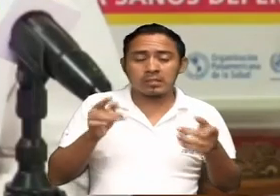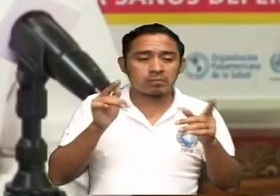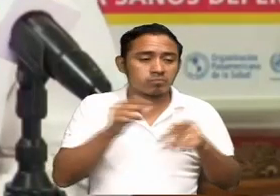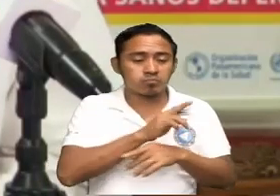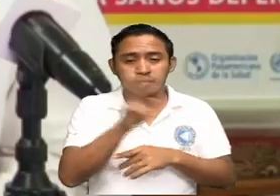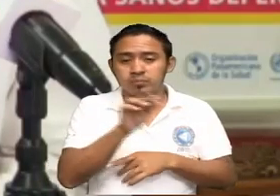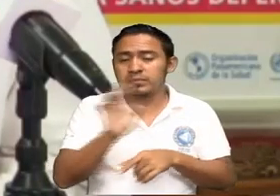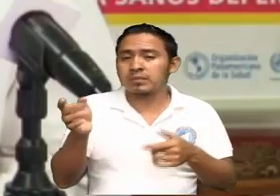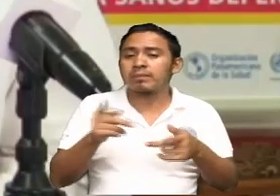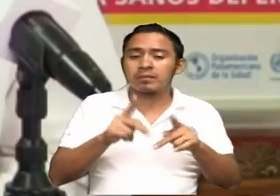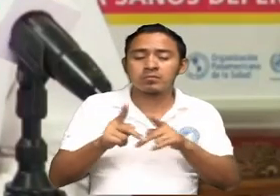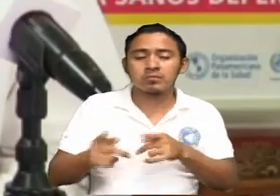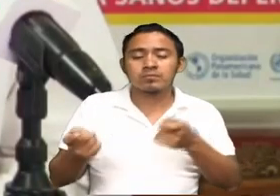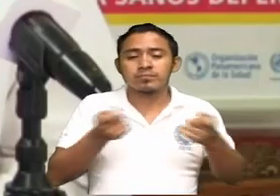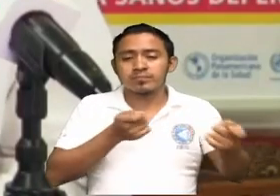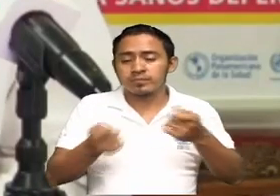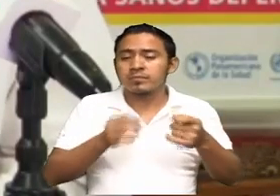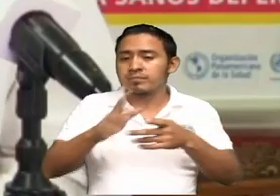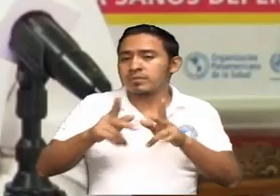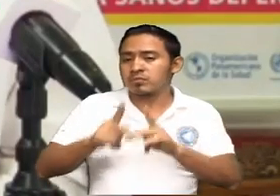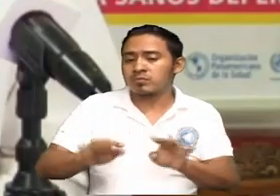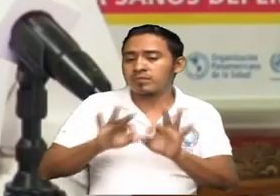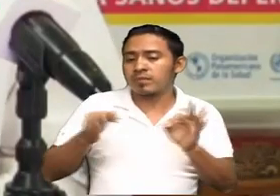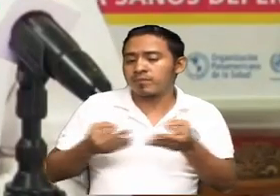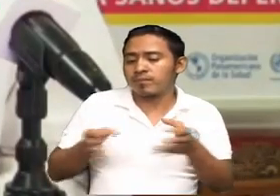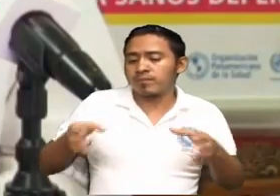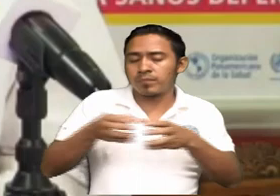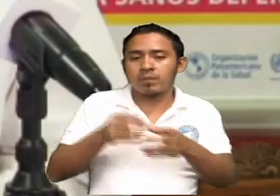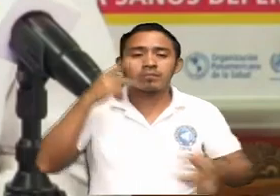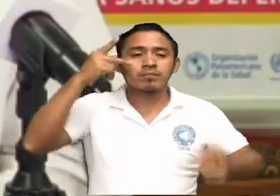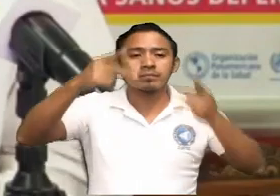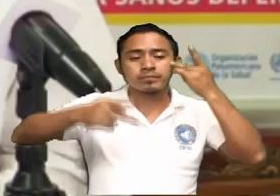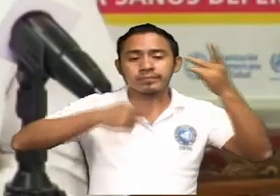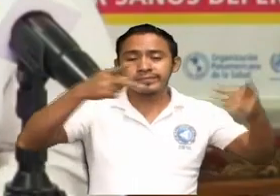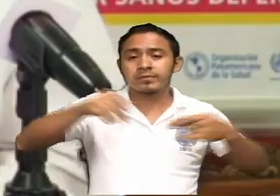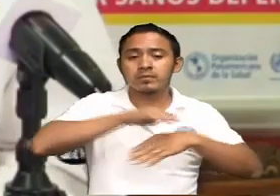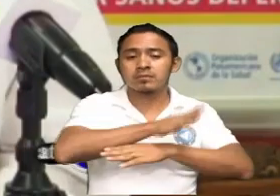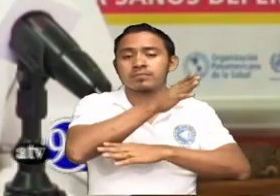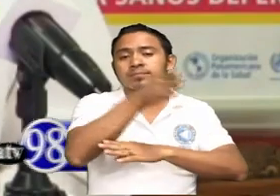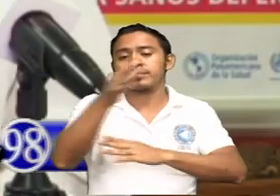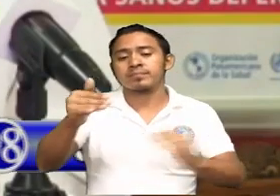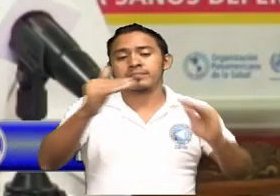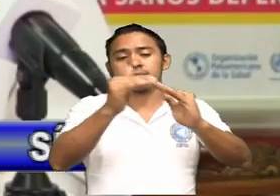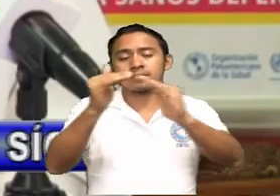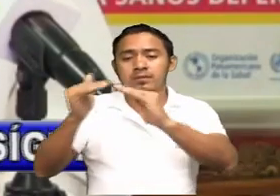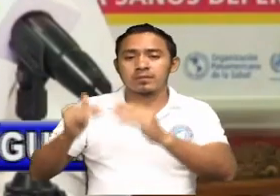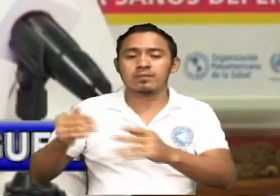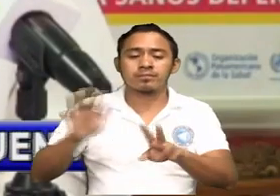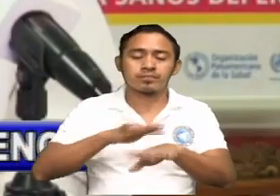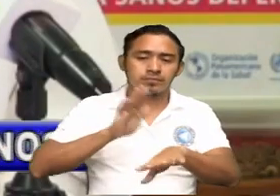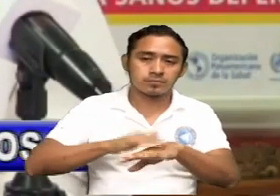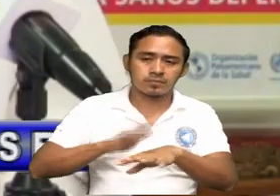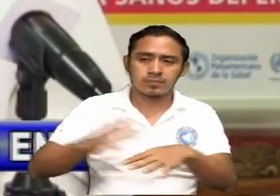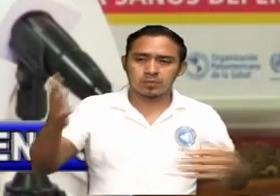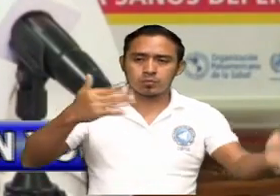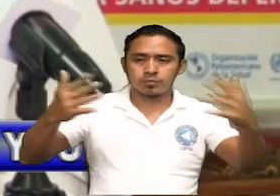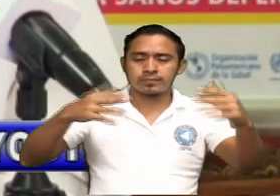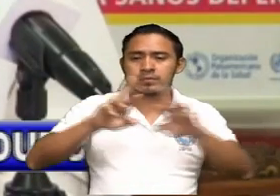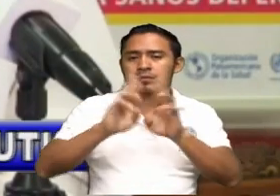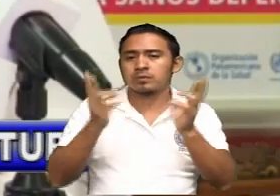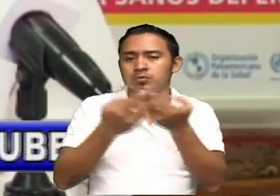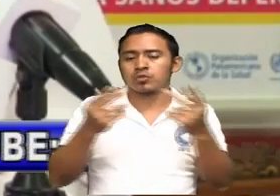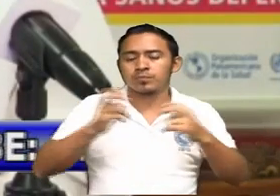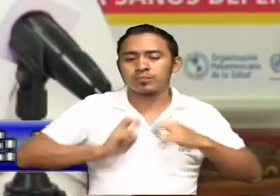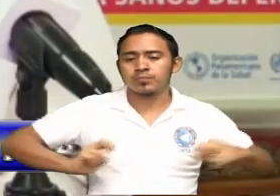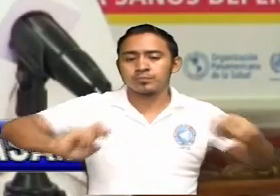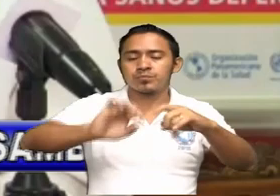las personas y familias mediante visitas de sensibilización, reuniones de capacitación en